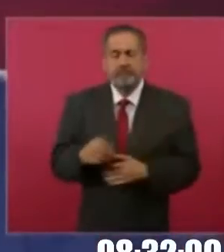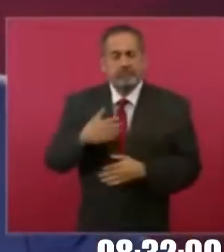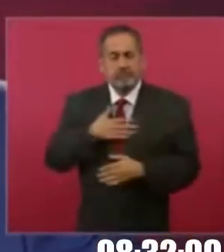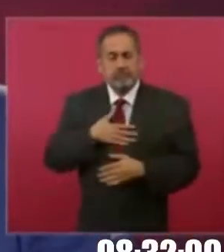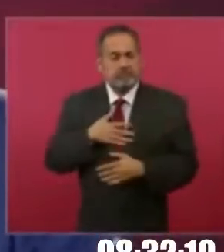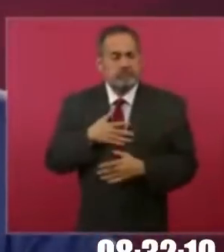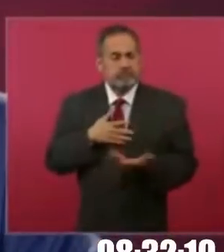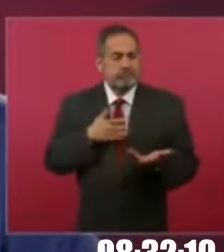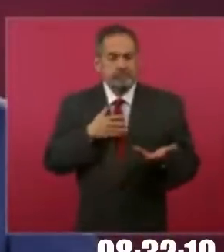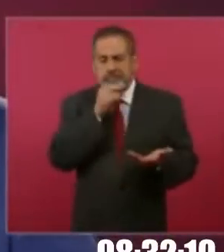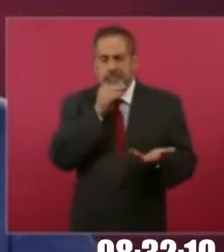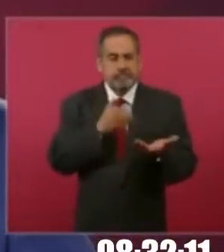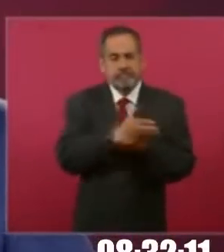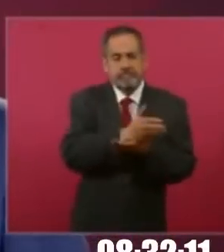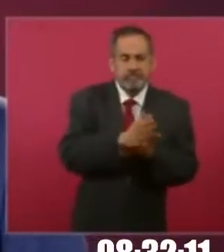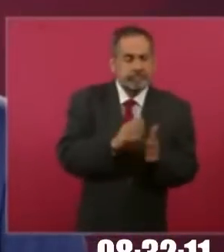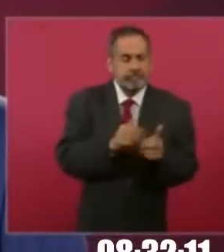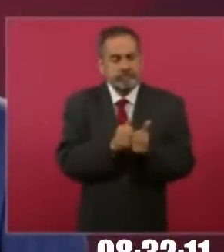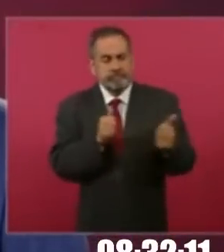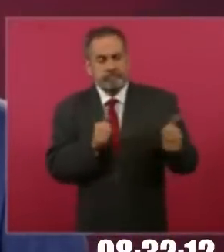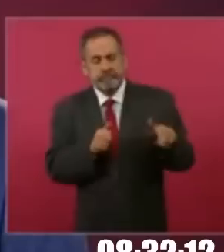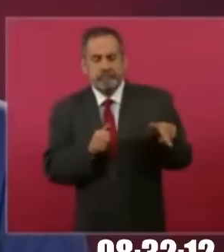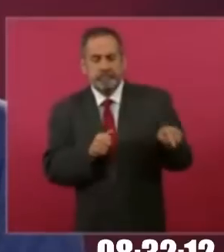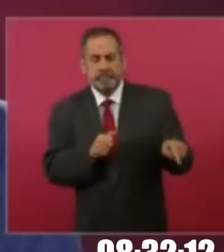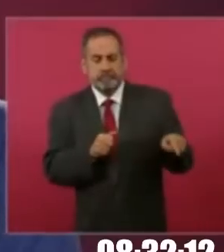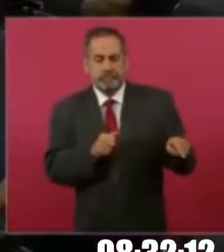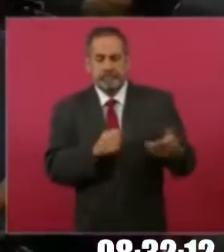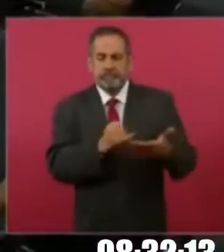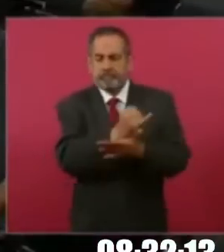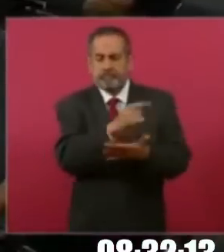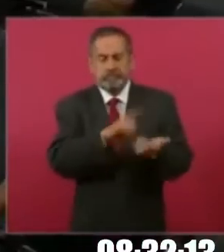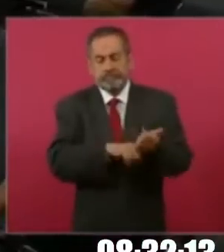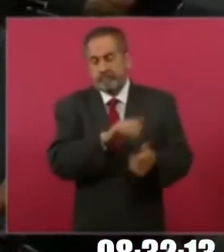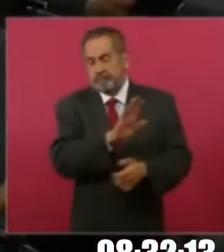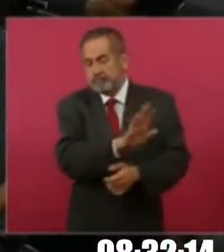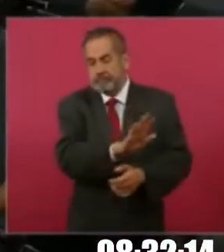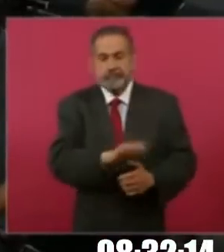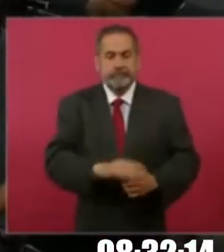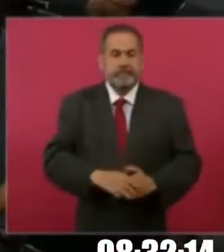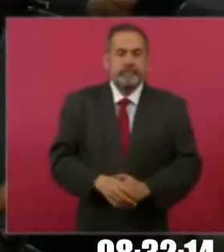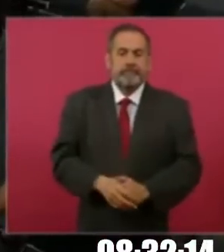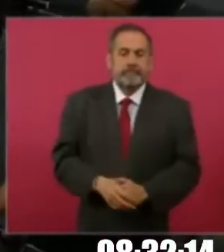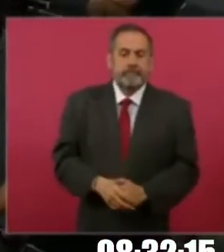no tenemos nada que ver con el poder judicial